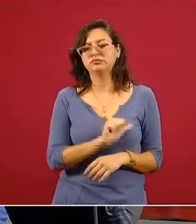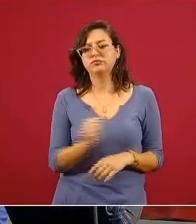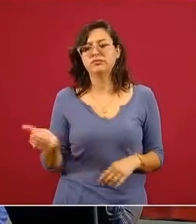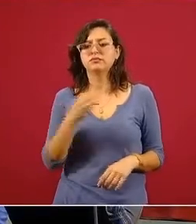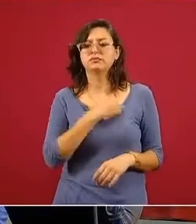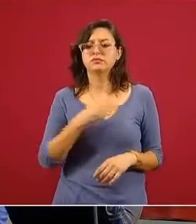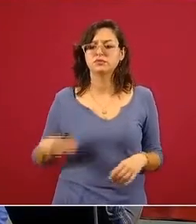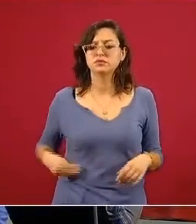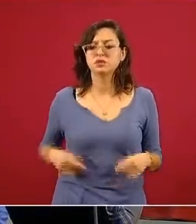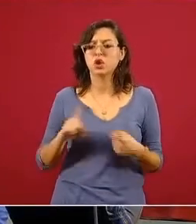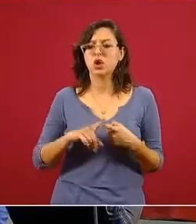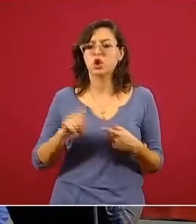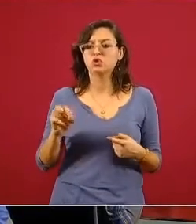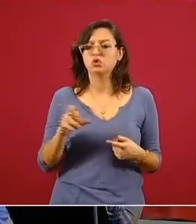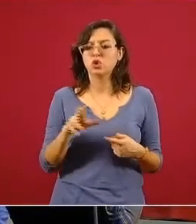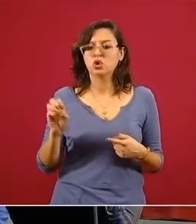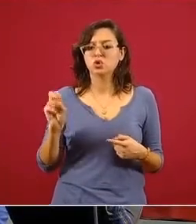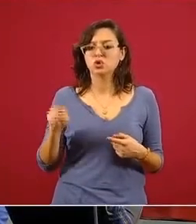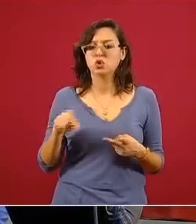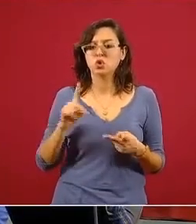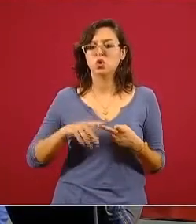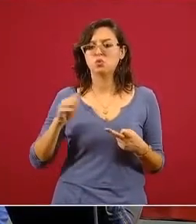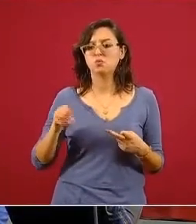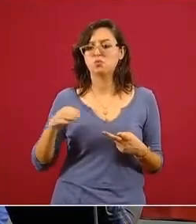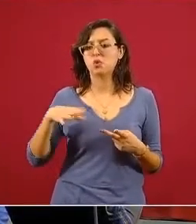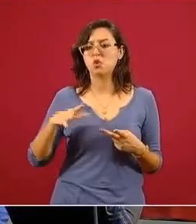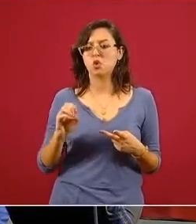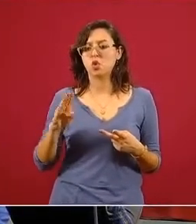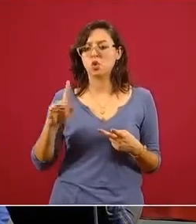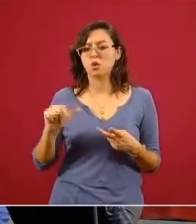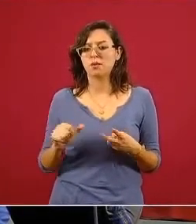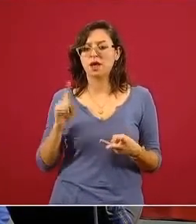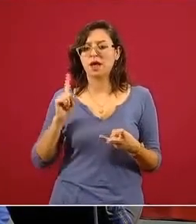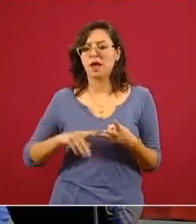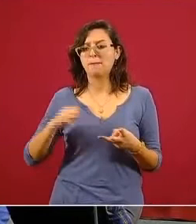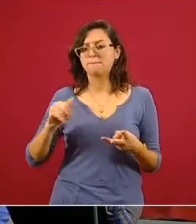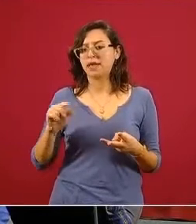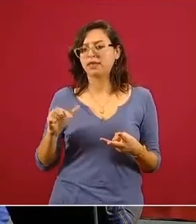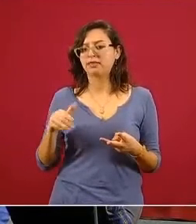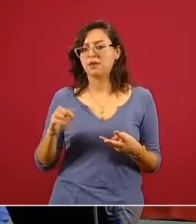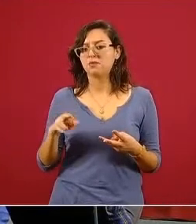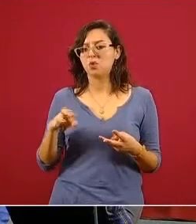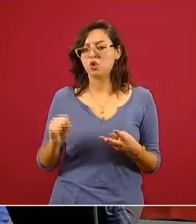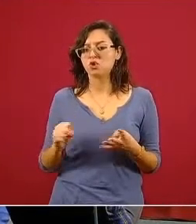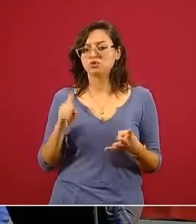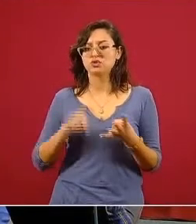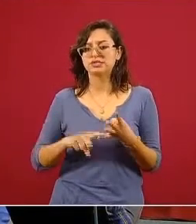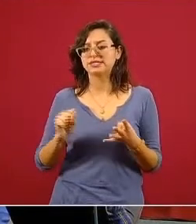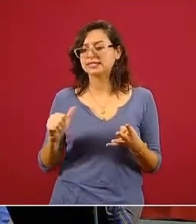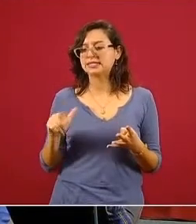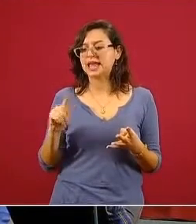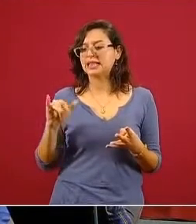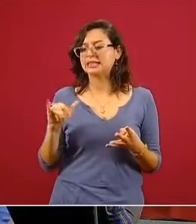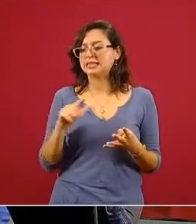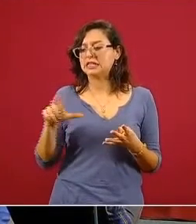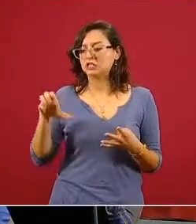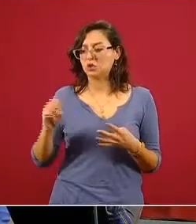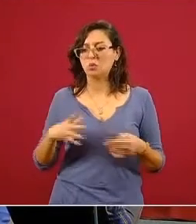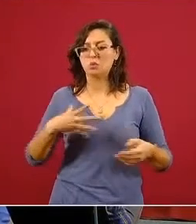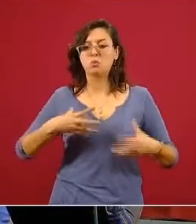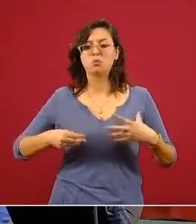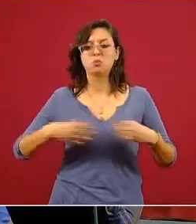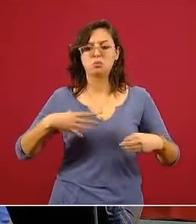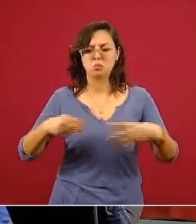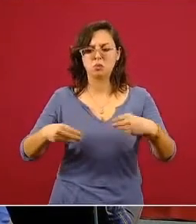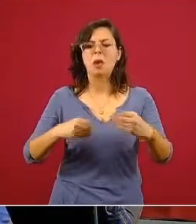de Torreón, el de Monclova, Matamoros y Saltillo, aunque con menor intensidad de su transmisión, podemos ver